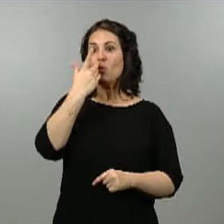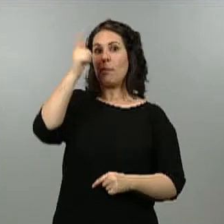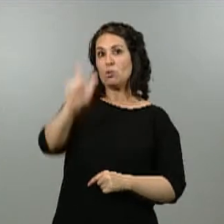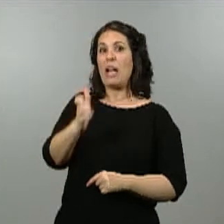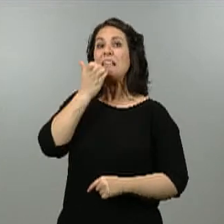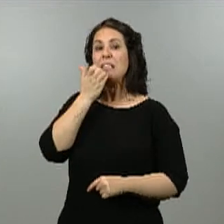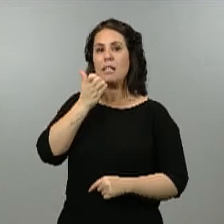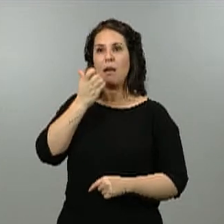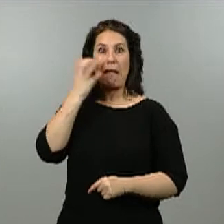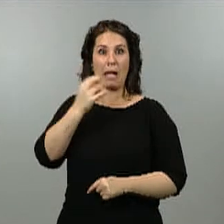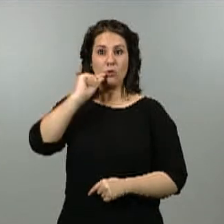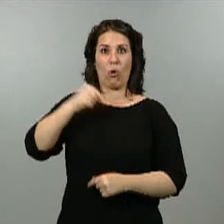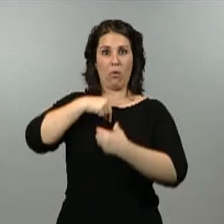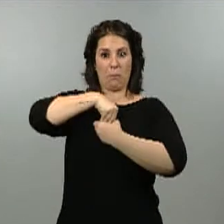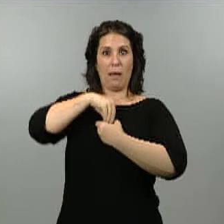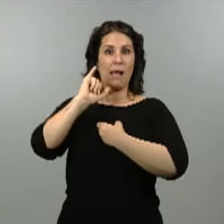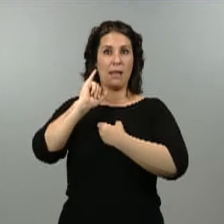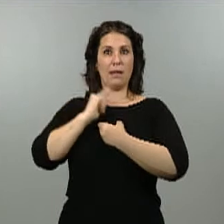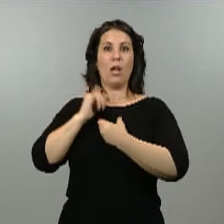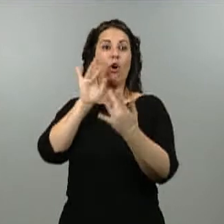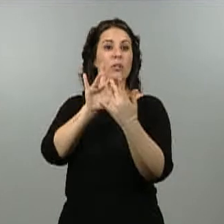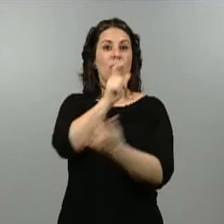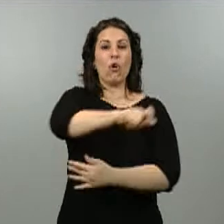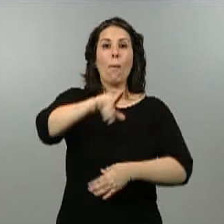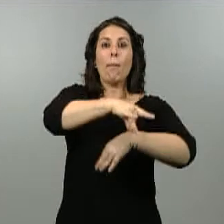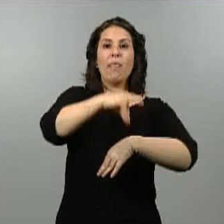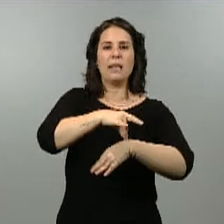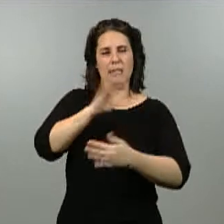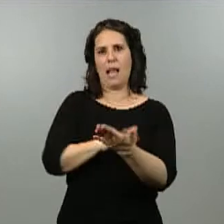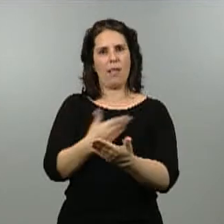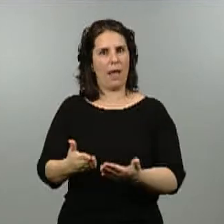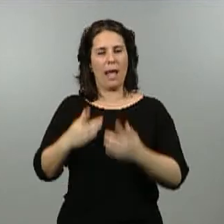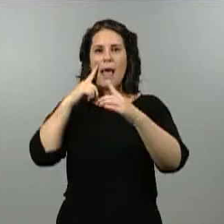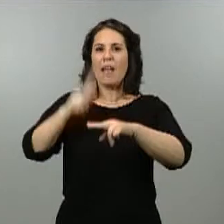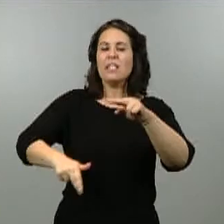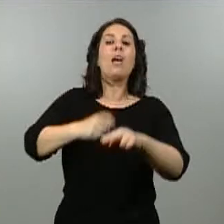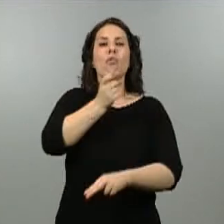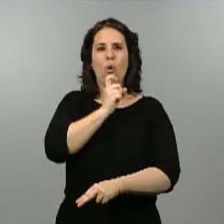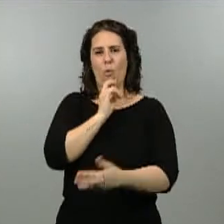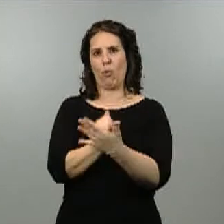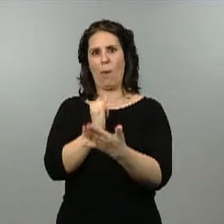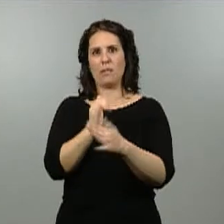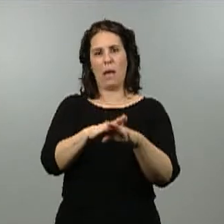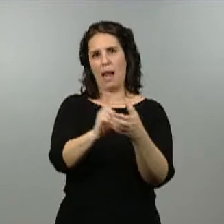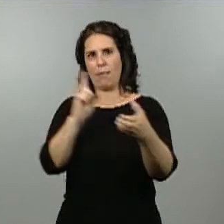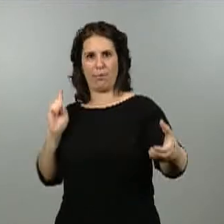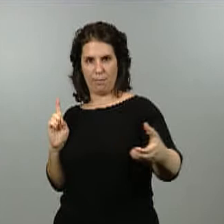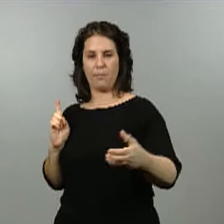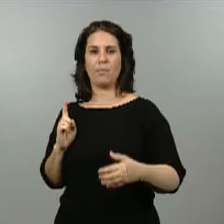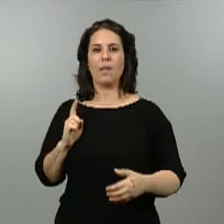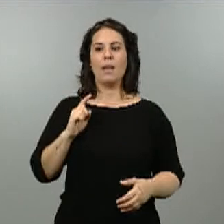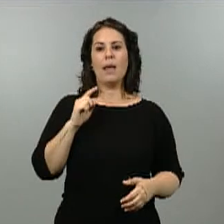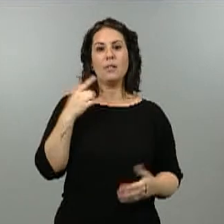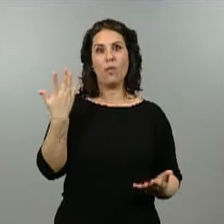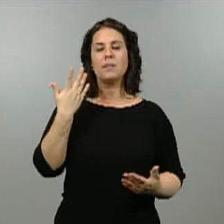en relación con los pacientes, lo cual garantiza que ese posible foco que puedan ser los hospitales, debido a que es